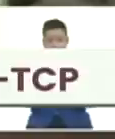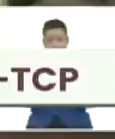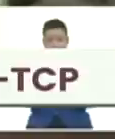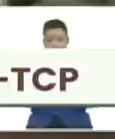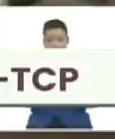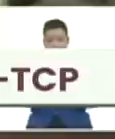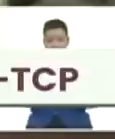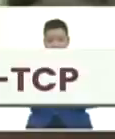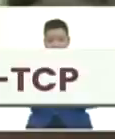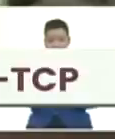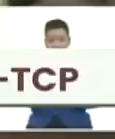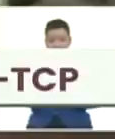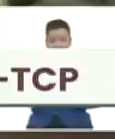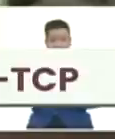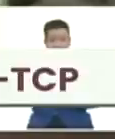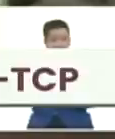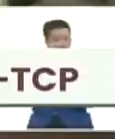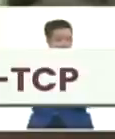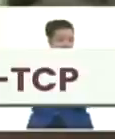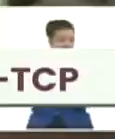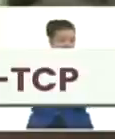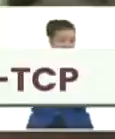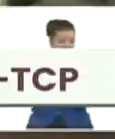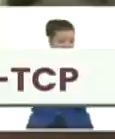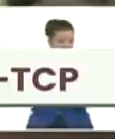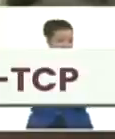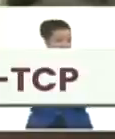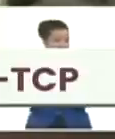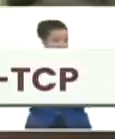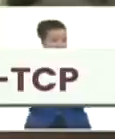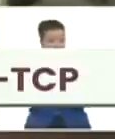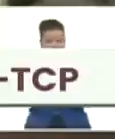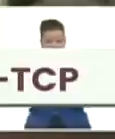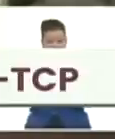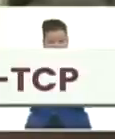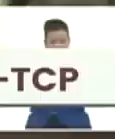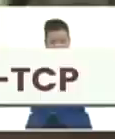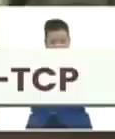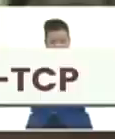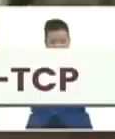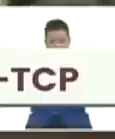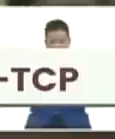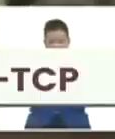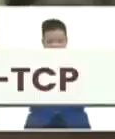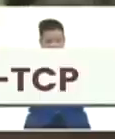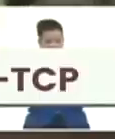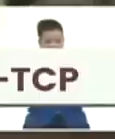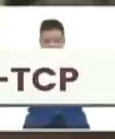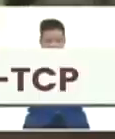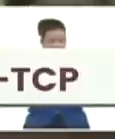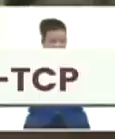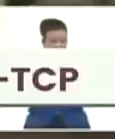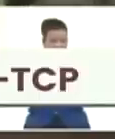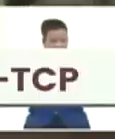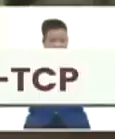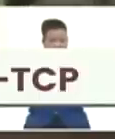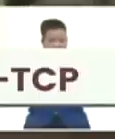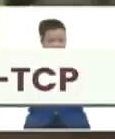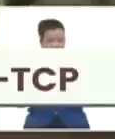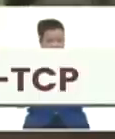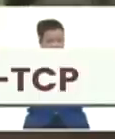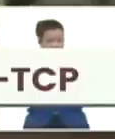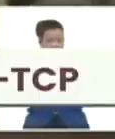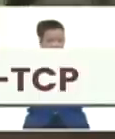de tal manera que demuestra que ustedes no están interesados en ganar ningún argumento. Ustedes